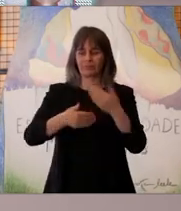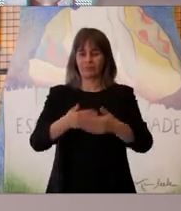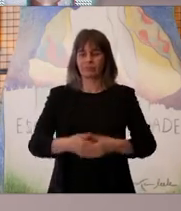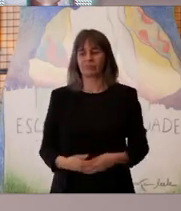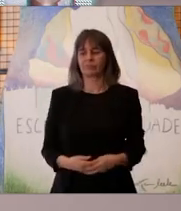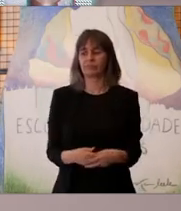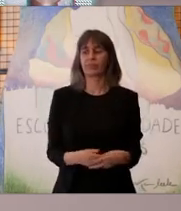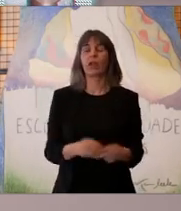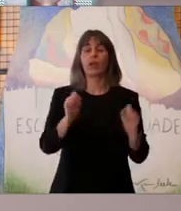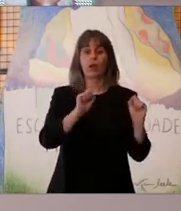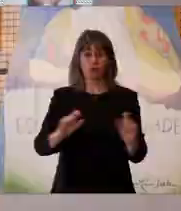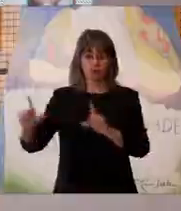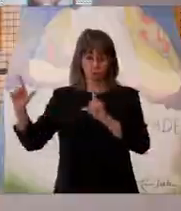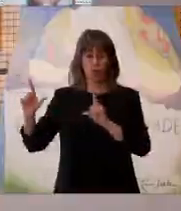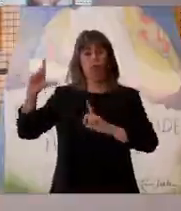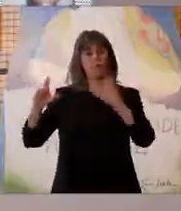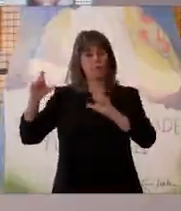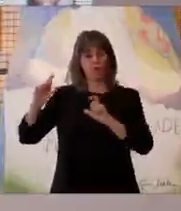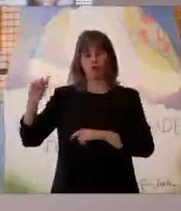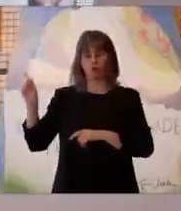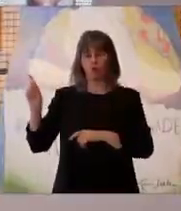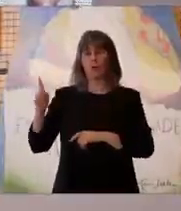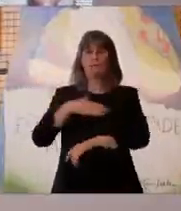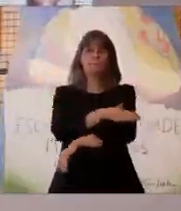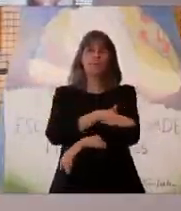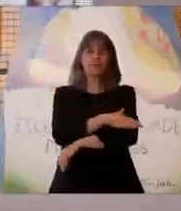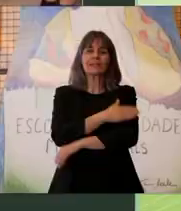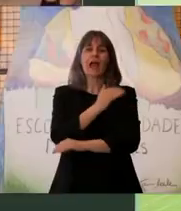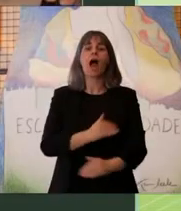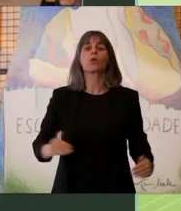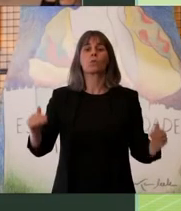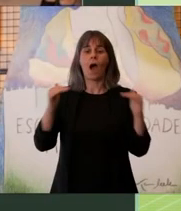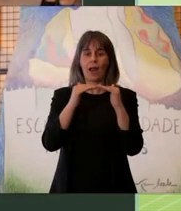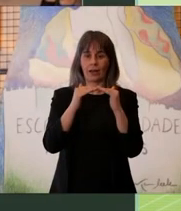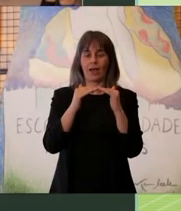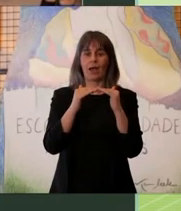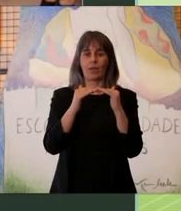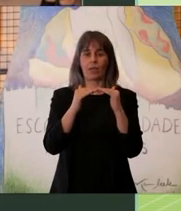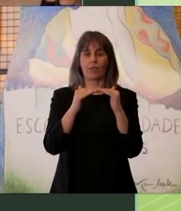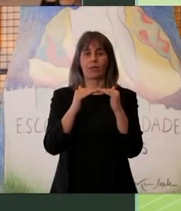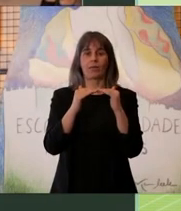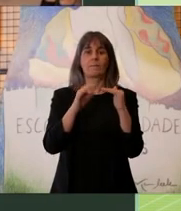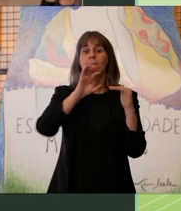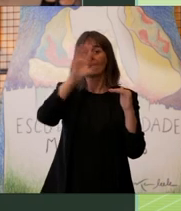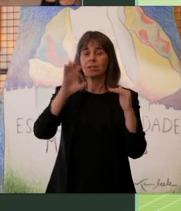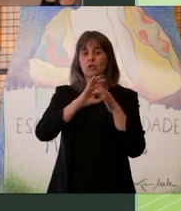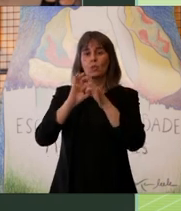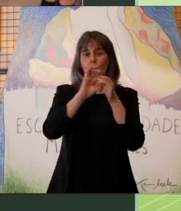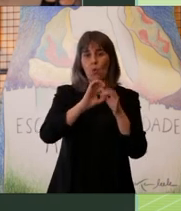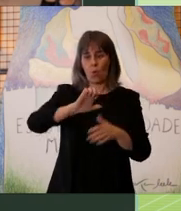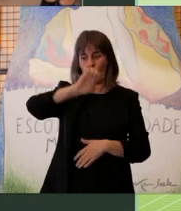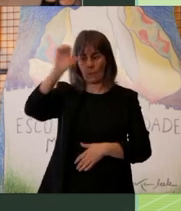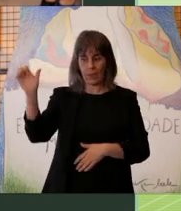otra foto Estas son las ministras de igualdad de países de la Unión Europea